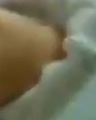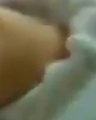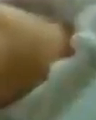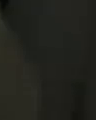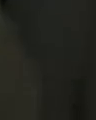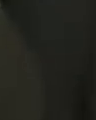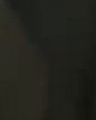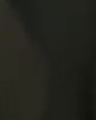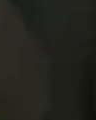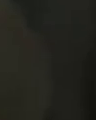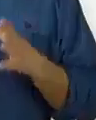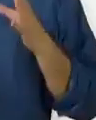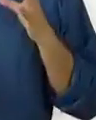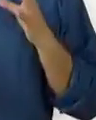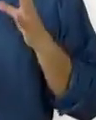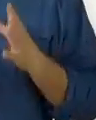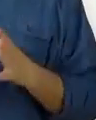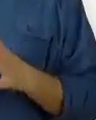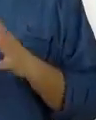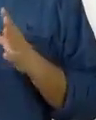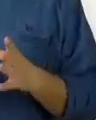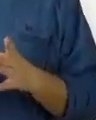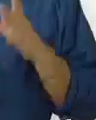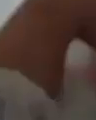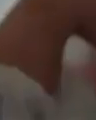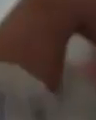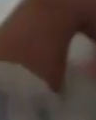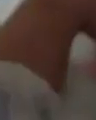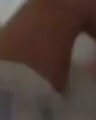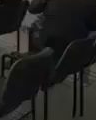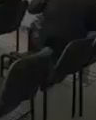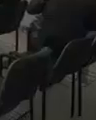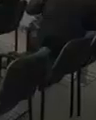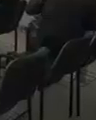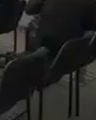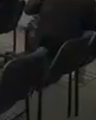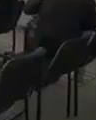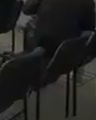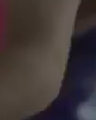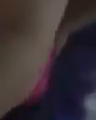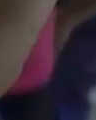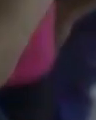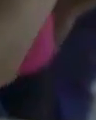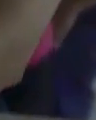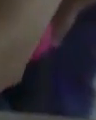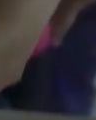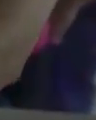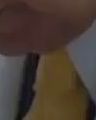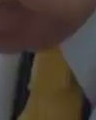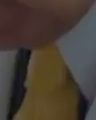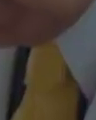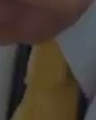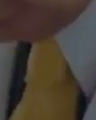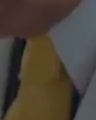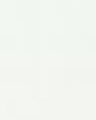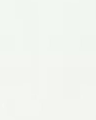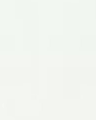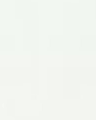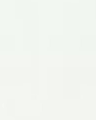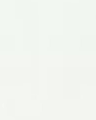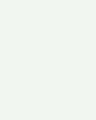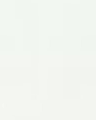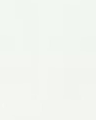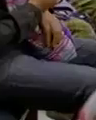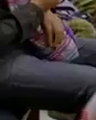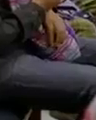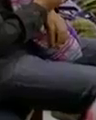E inmediatamente después, Súper importante el momento en que usted nace. Prematuros o niños con bajo peso ha habido siempre. Al